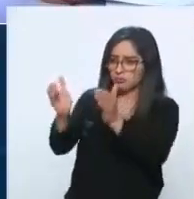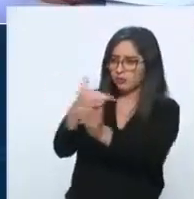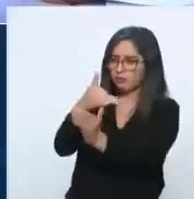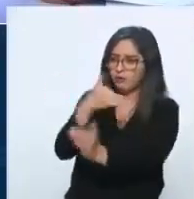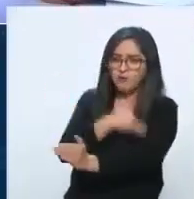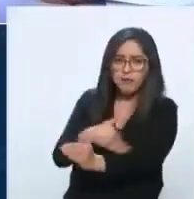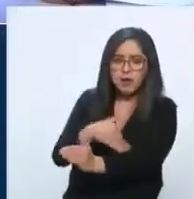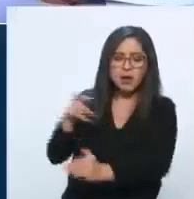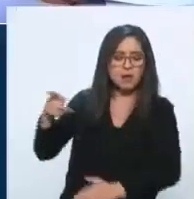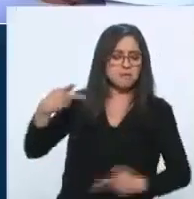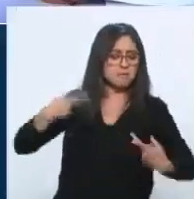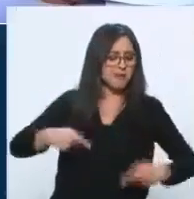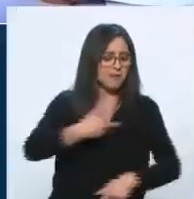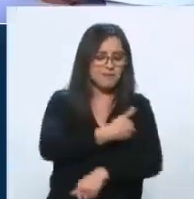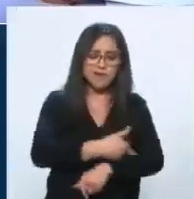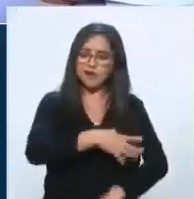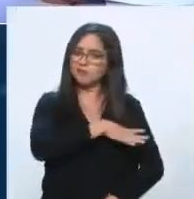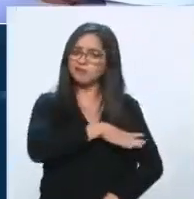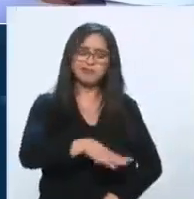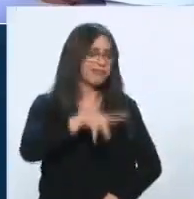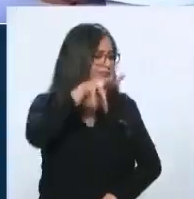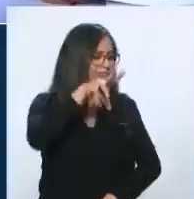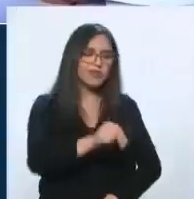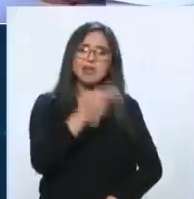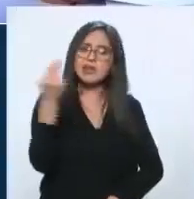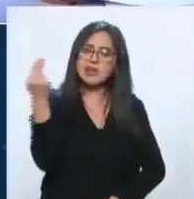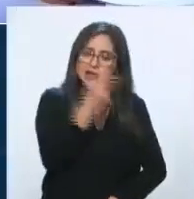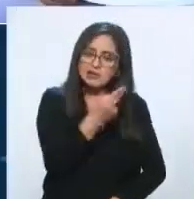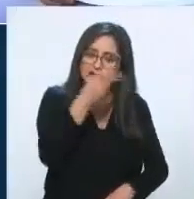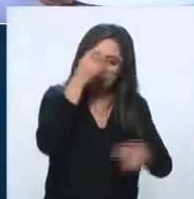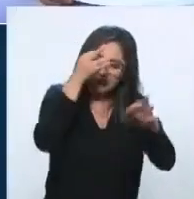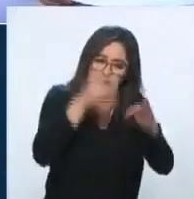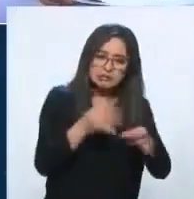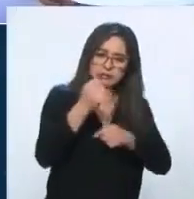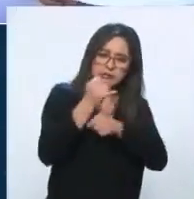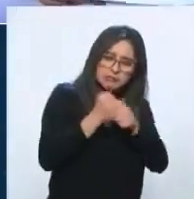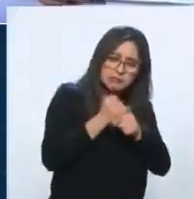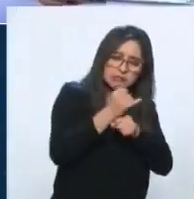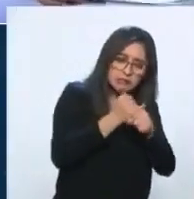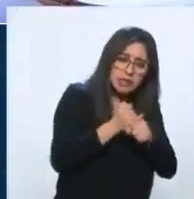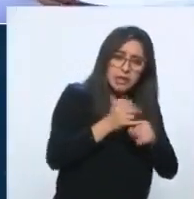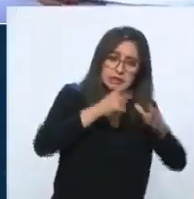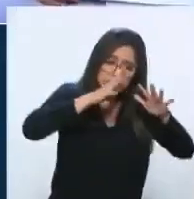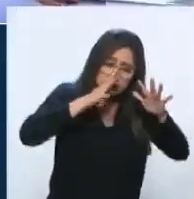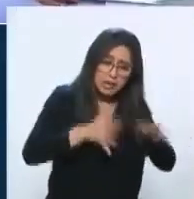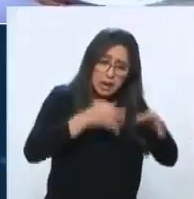totalidad de la persona desaparecida en su caso. Claro.